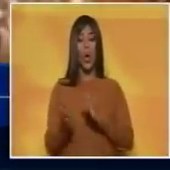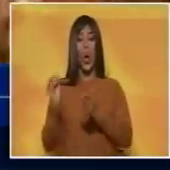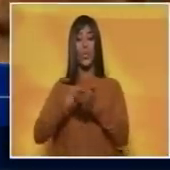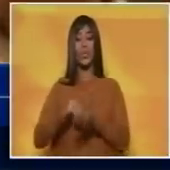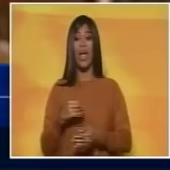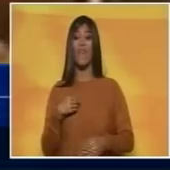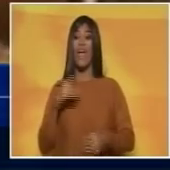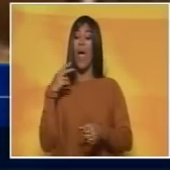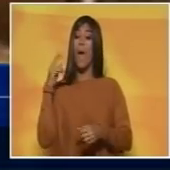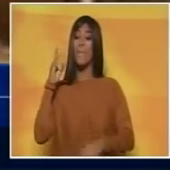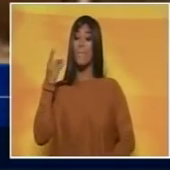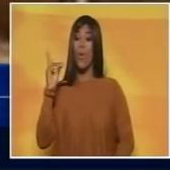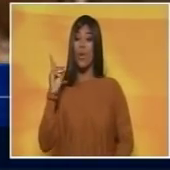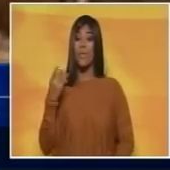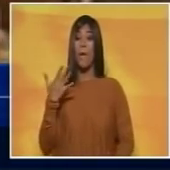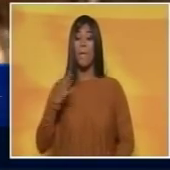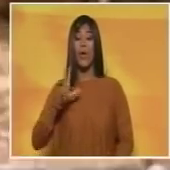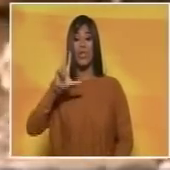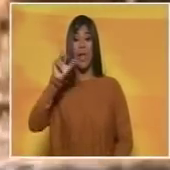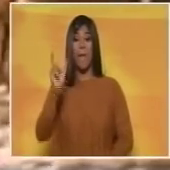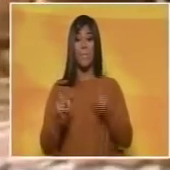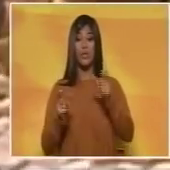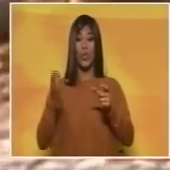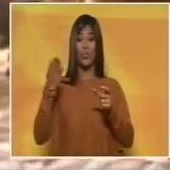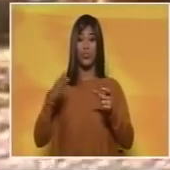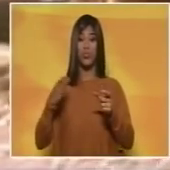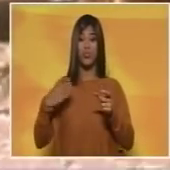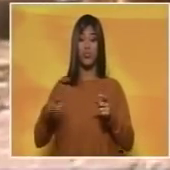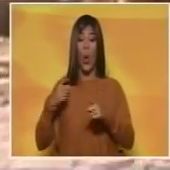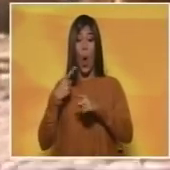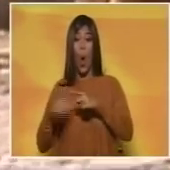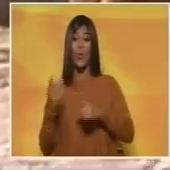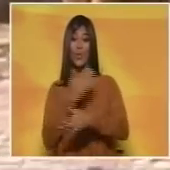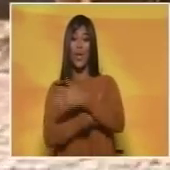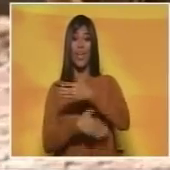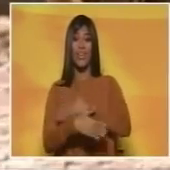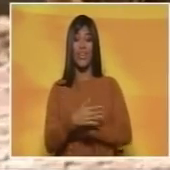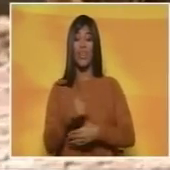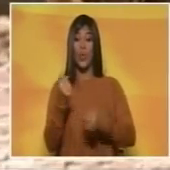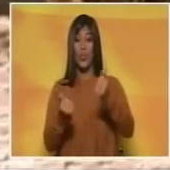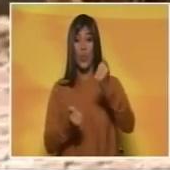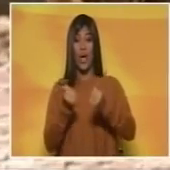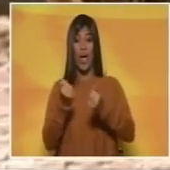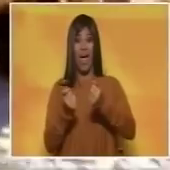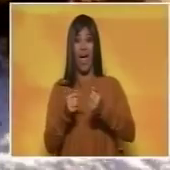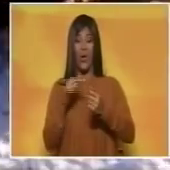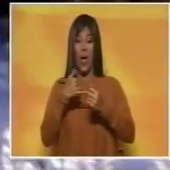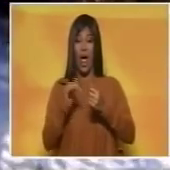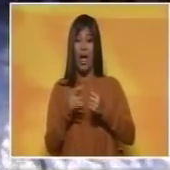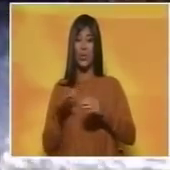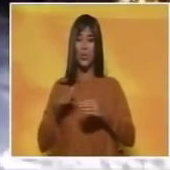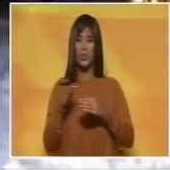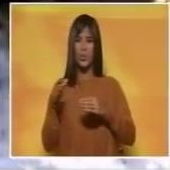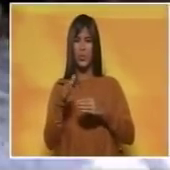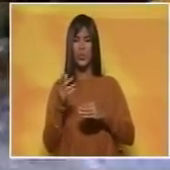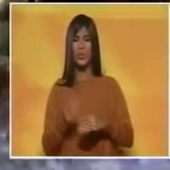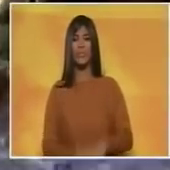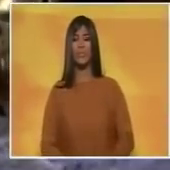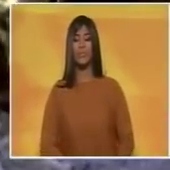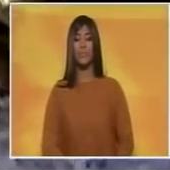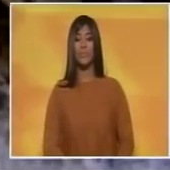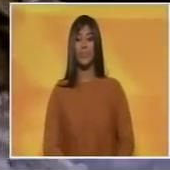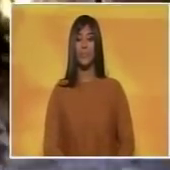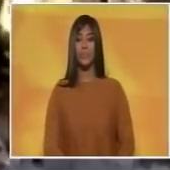Volvemos a Bolivia porque al menos 3 personas han fallecido, varias resultaron heridas cuando un vehículo que transitaba entre Incahuasi